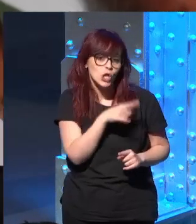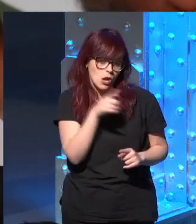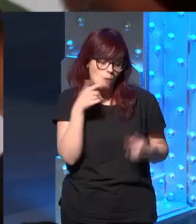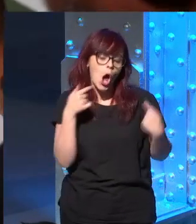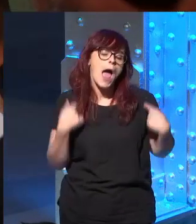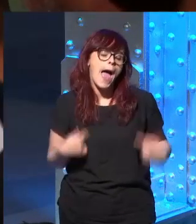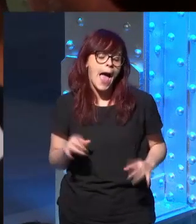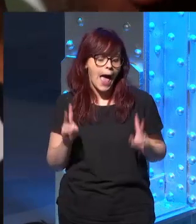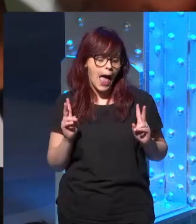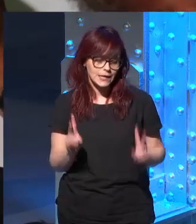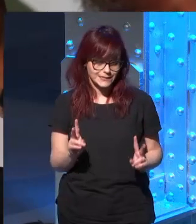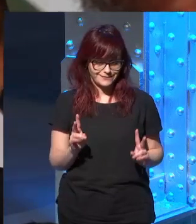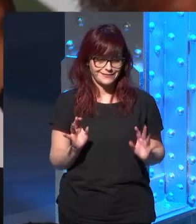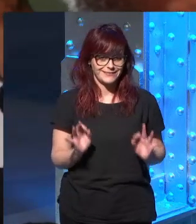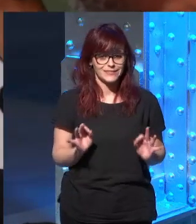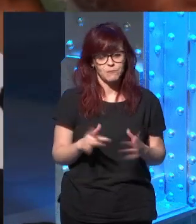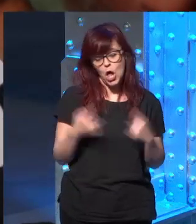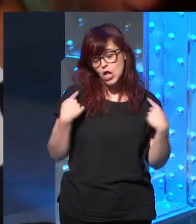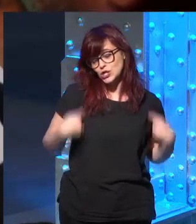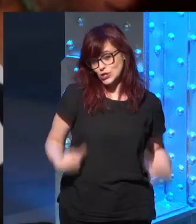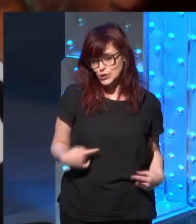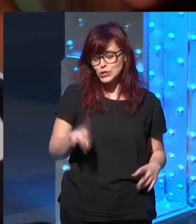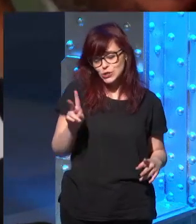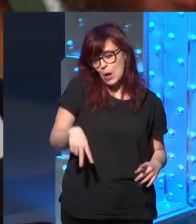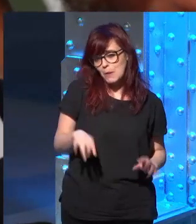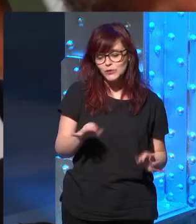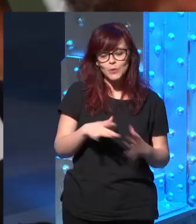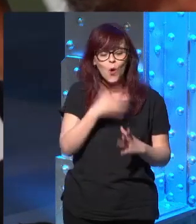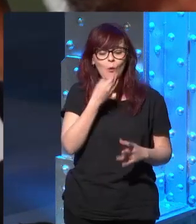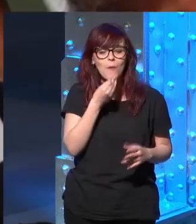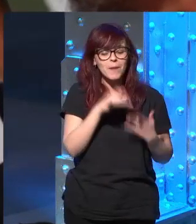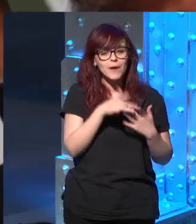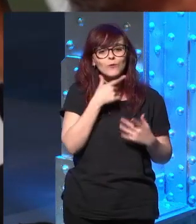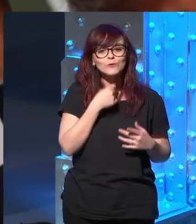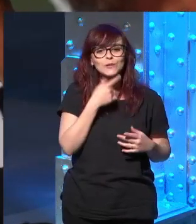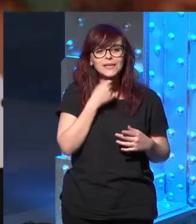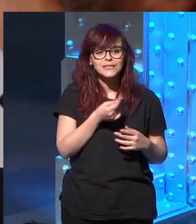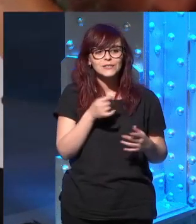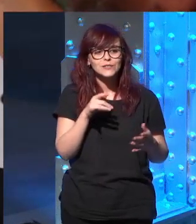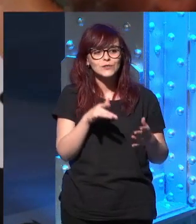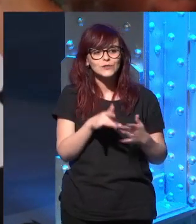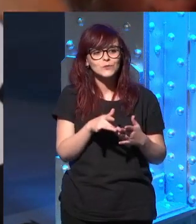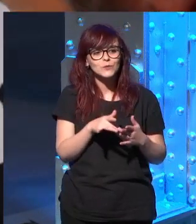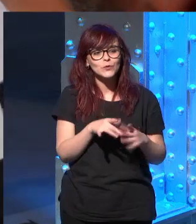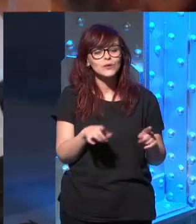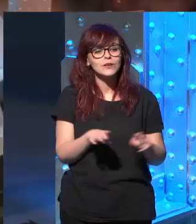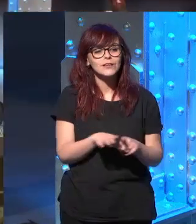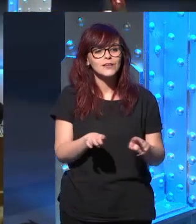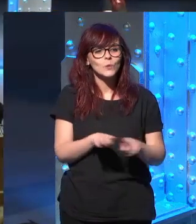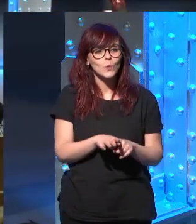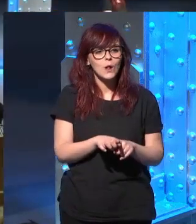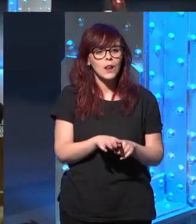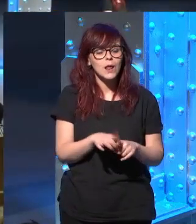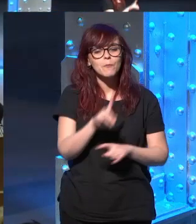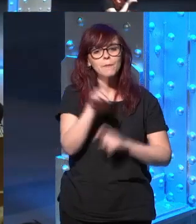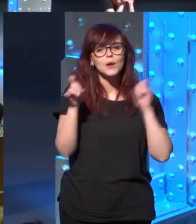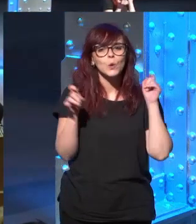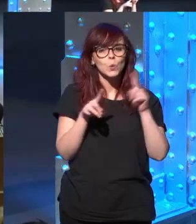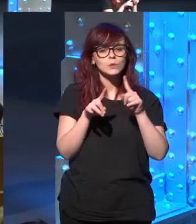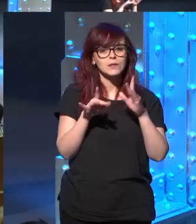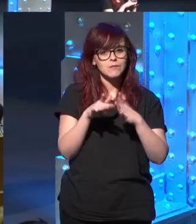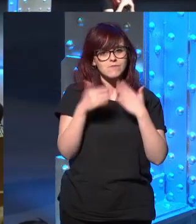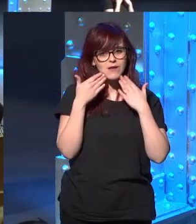somos. Lo que somos. Me gustaría plantearos una pregunta que